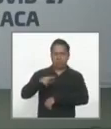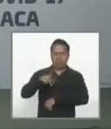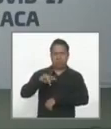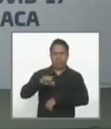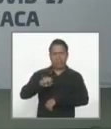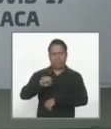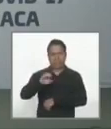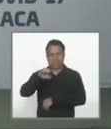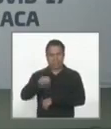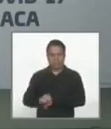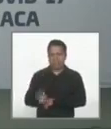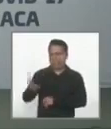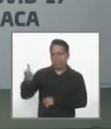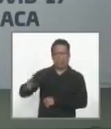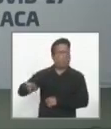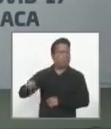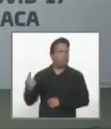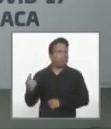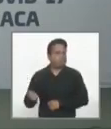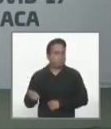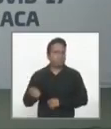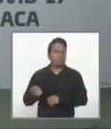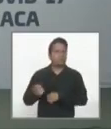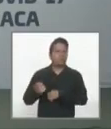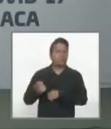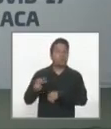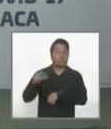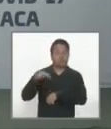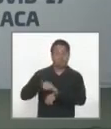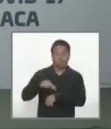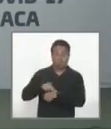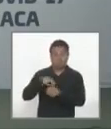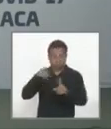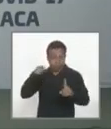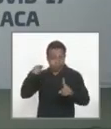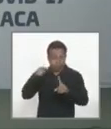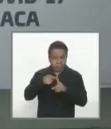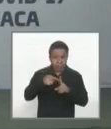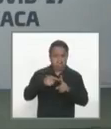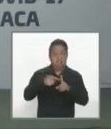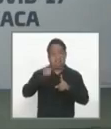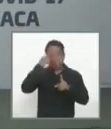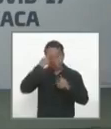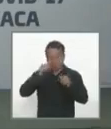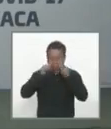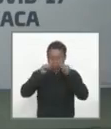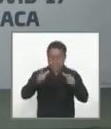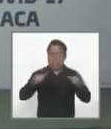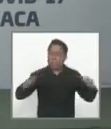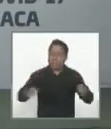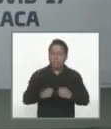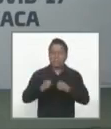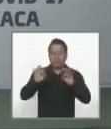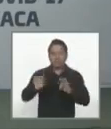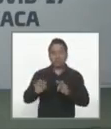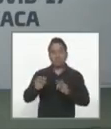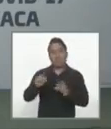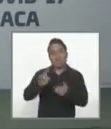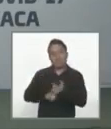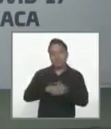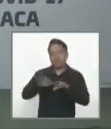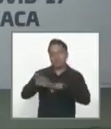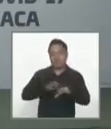Pérez Cabrera, quien es médico especialista en medicina de emergencias adscrito al Hospital Civil Dr.